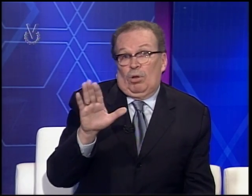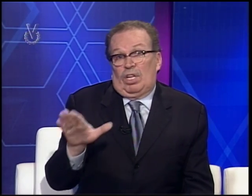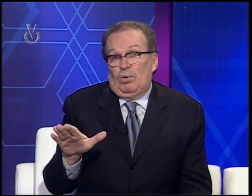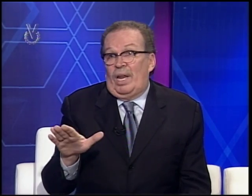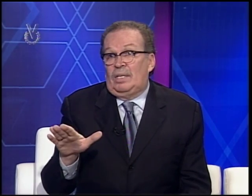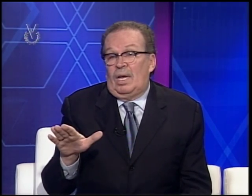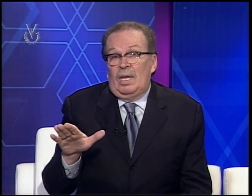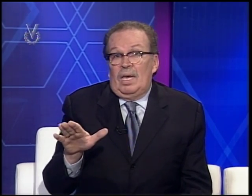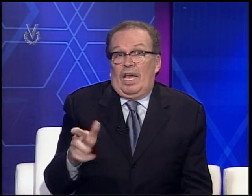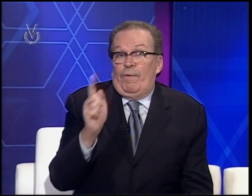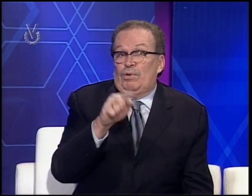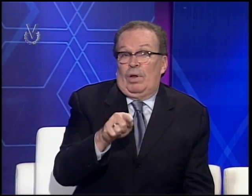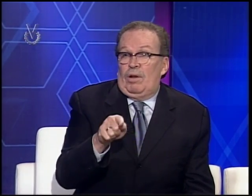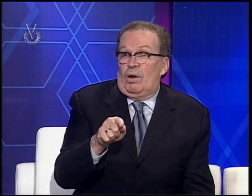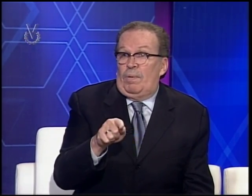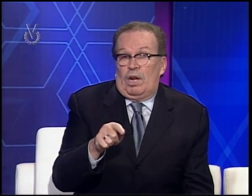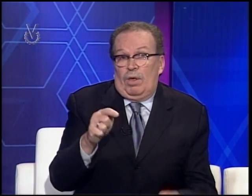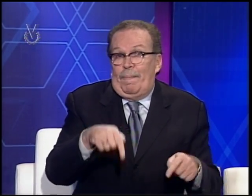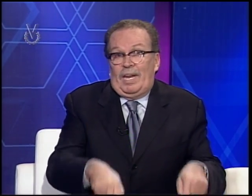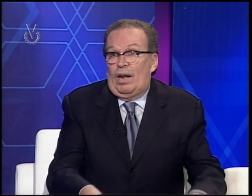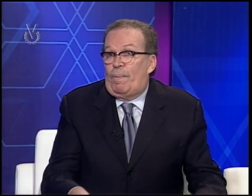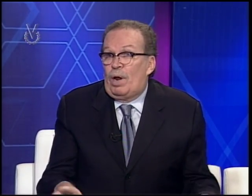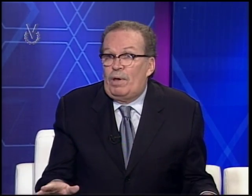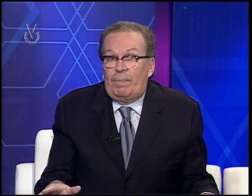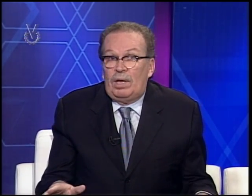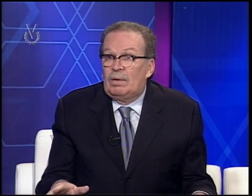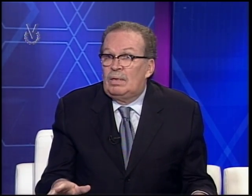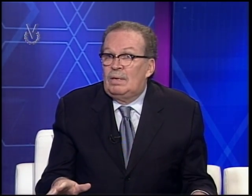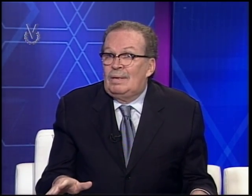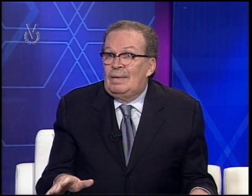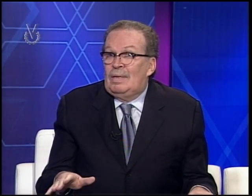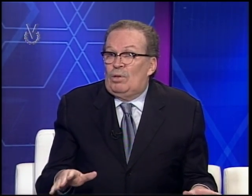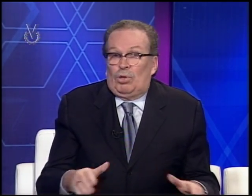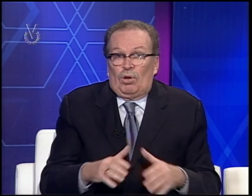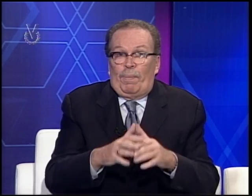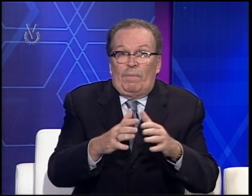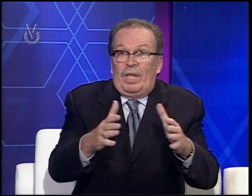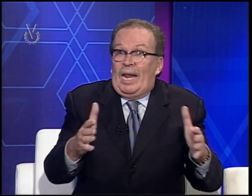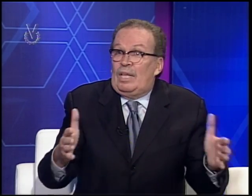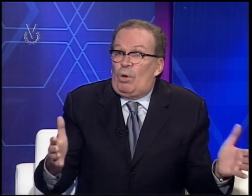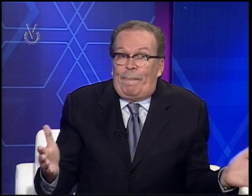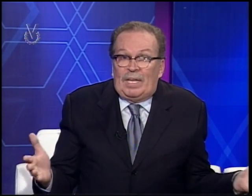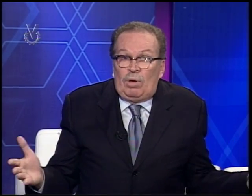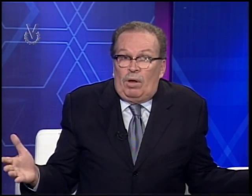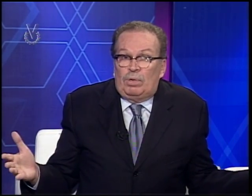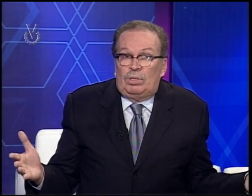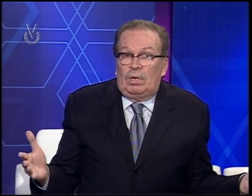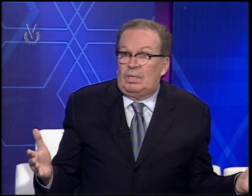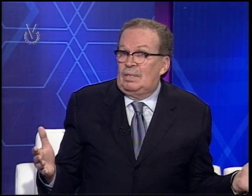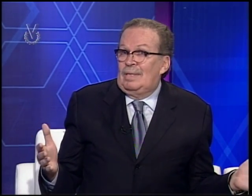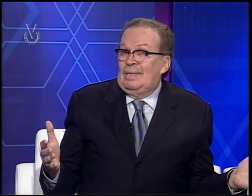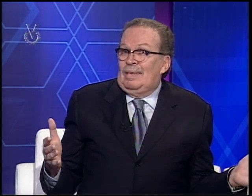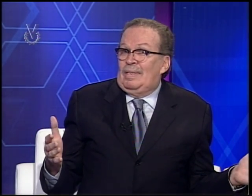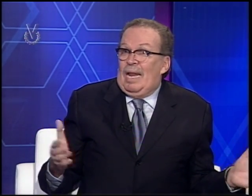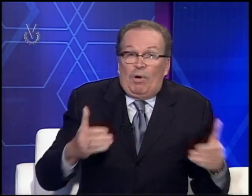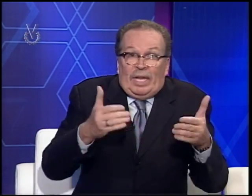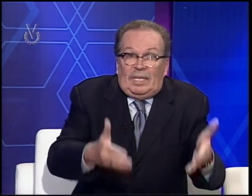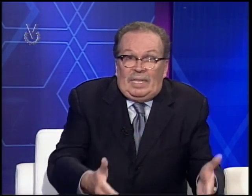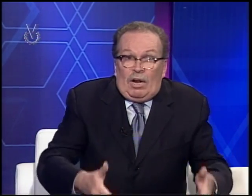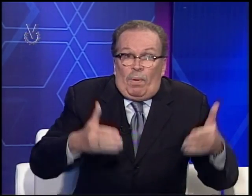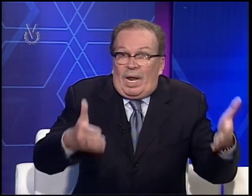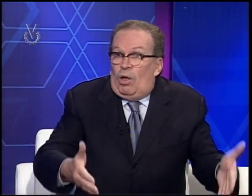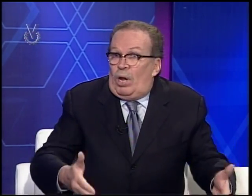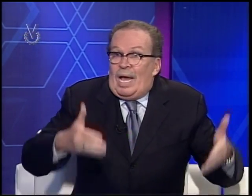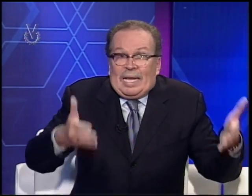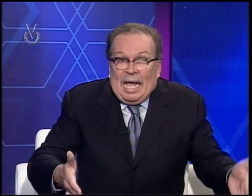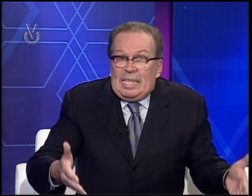creo, otra sugerencia, que los funcionarios del gobierno deben venir a los programas de opinión. Nosotros no podemos dejarles estos espacios a la oposición. Tenemos que